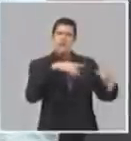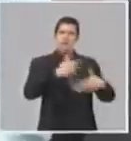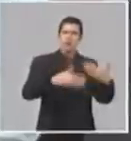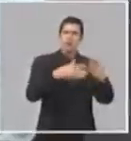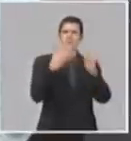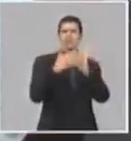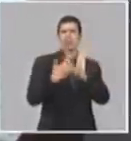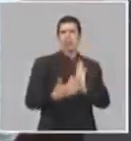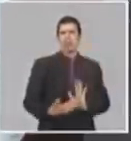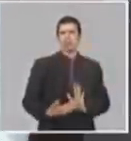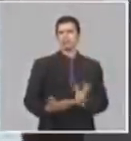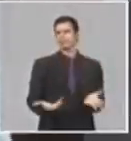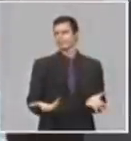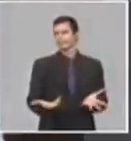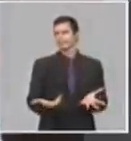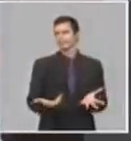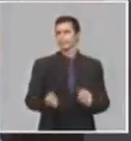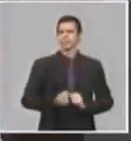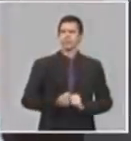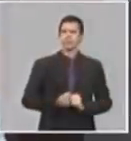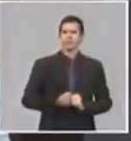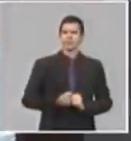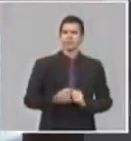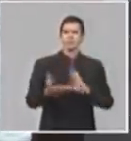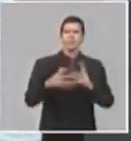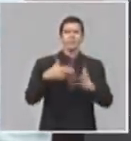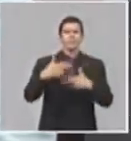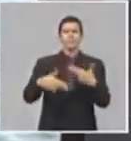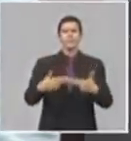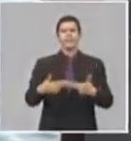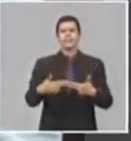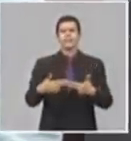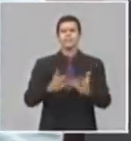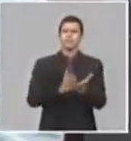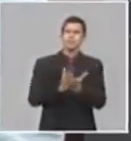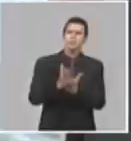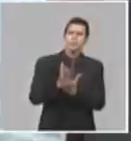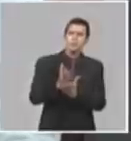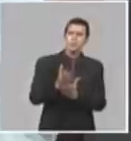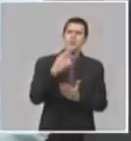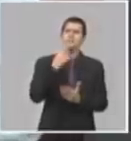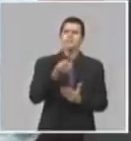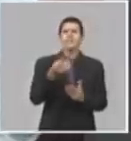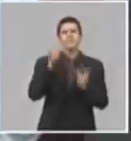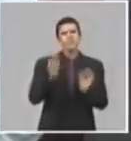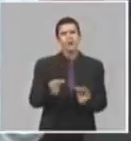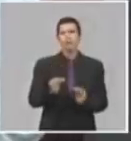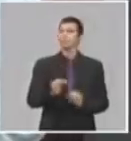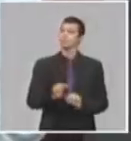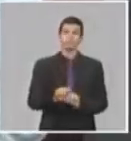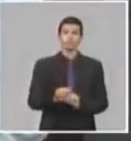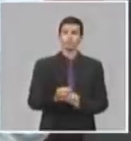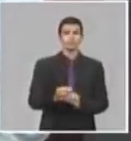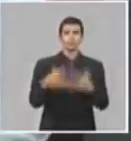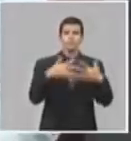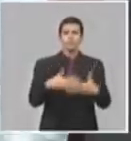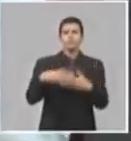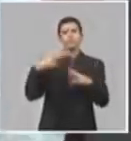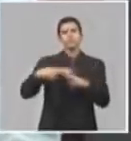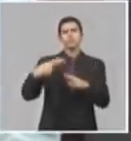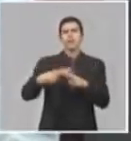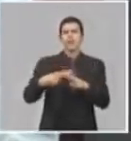objeto permanente de escarnio y difamación. En temas de derecho y sociedad no han